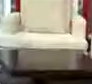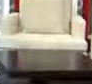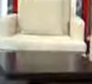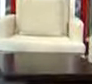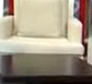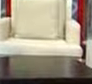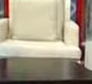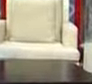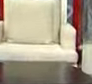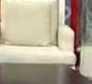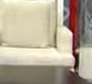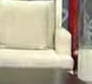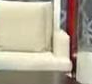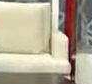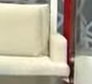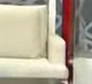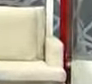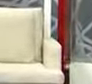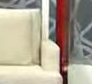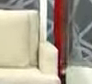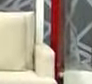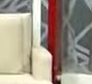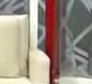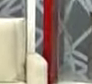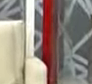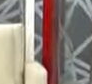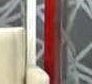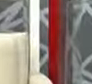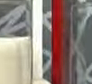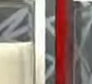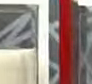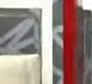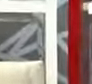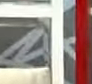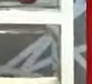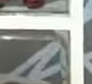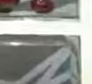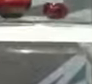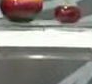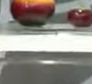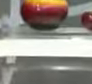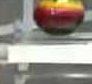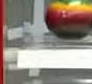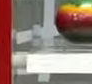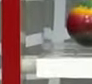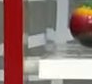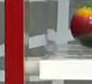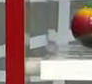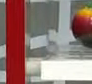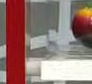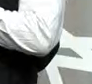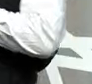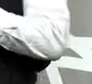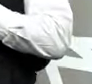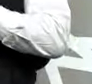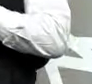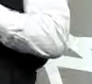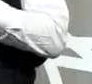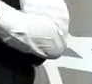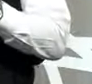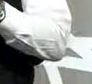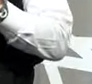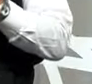Jorge, no se deje. Gracias por continuar con nosotros. Y Rubén Monroy, ¿cómo estás? Muy buenos días. Nos traes información muy importante. Muy importante, sobre todo para quien quiere comprar un auto, comprar o vender.